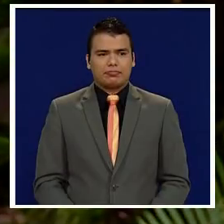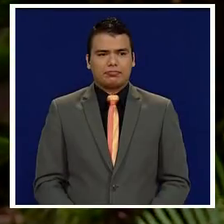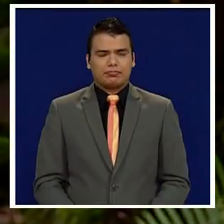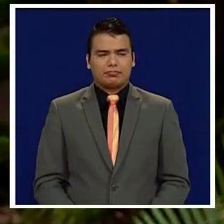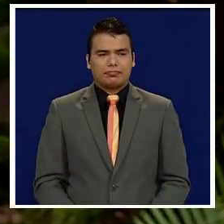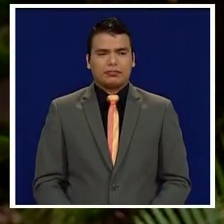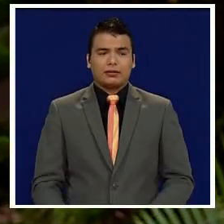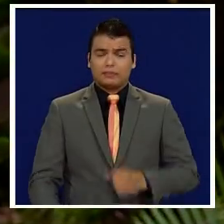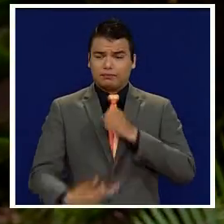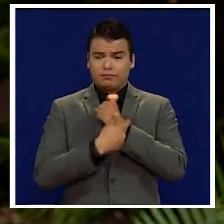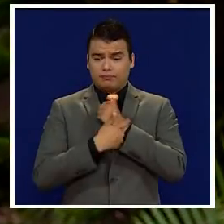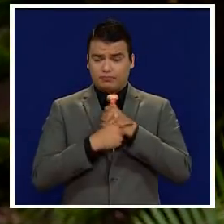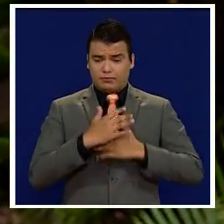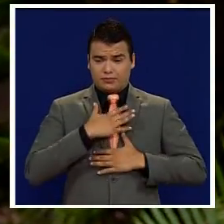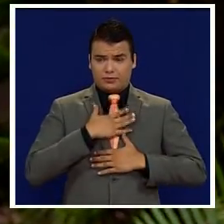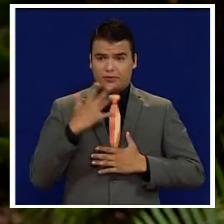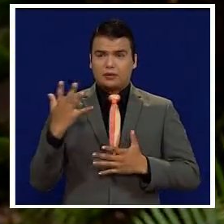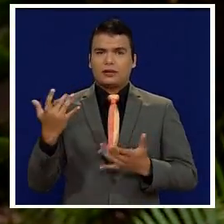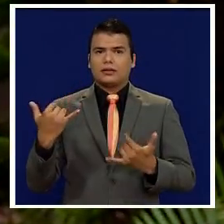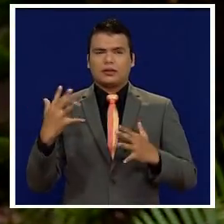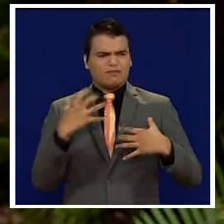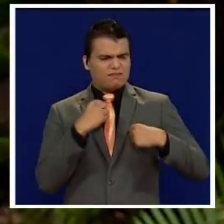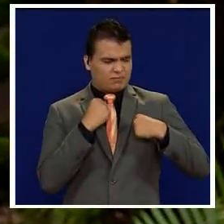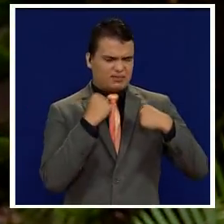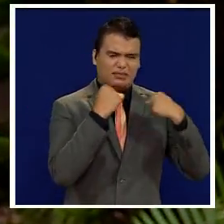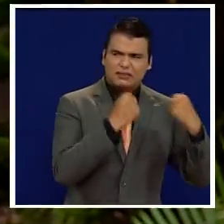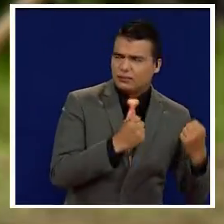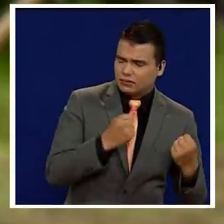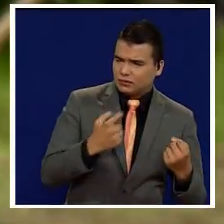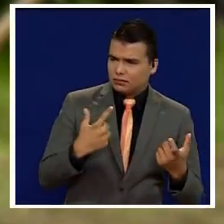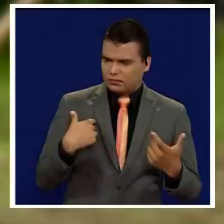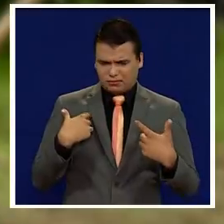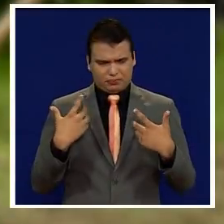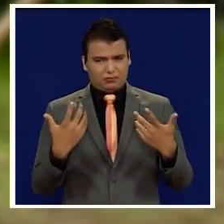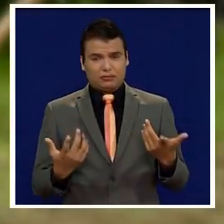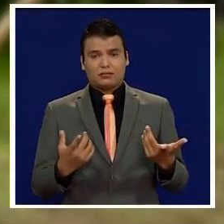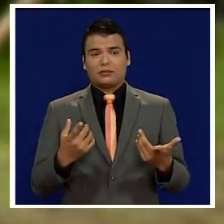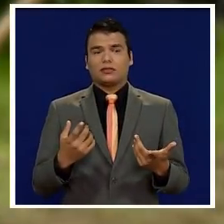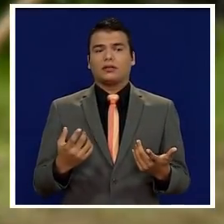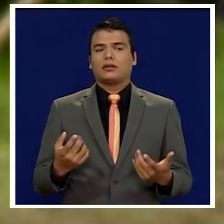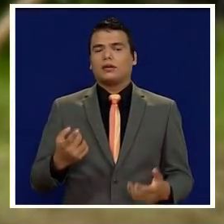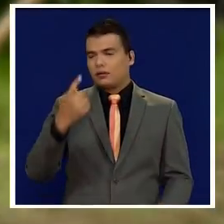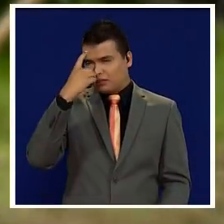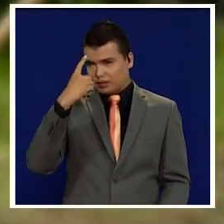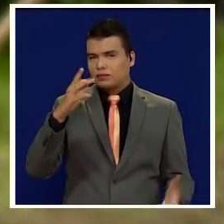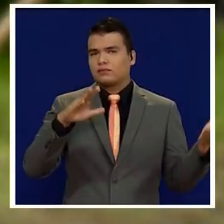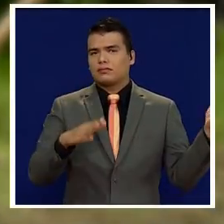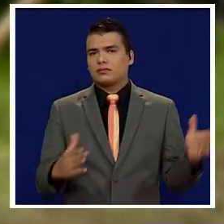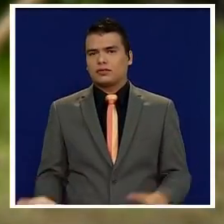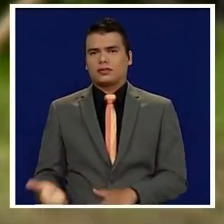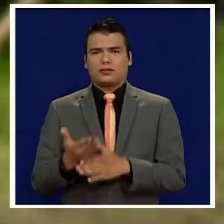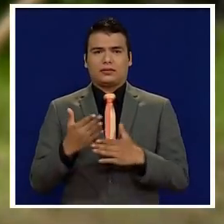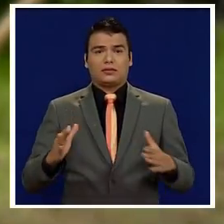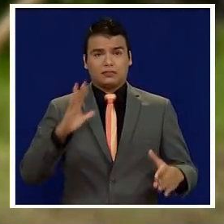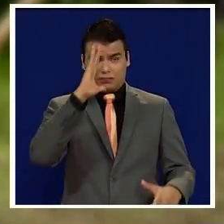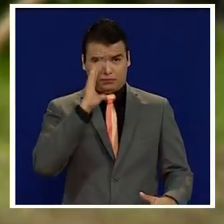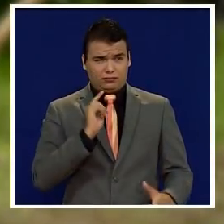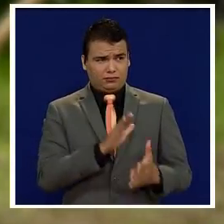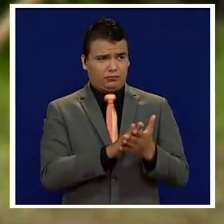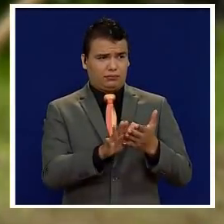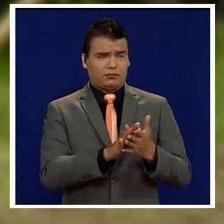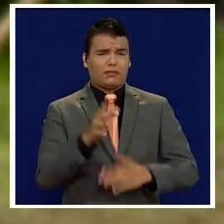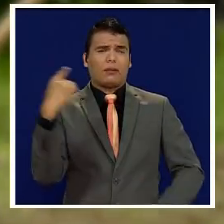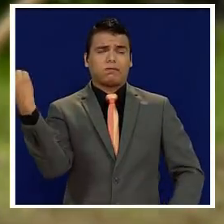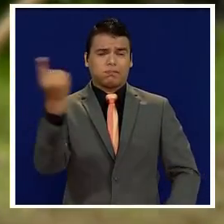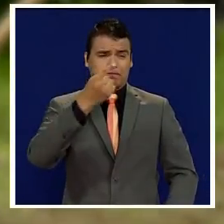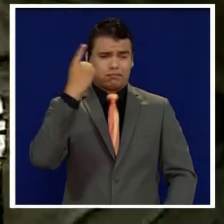me agredieron y me sacan de la casa cargado. Entonces dicen que ya me mataron. Por su parte, voceros de la policía aseguran que son frecuentes